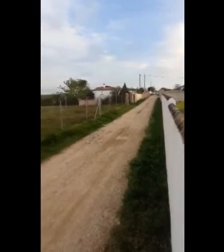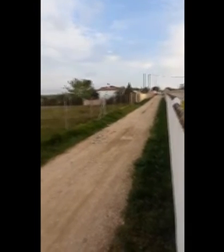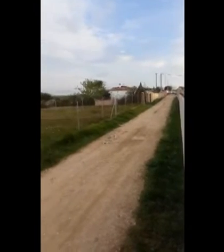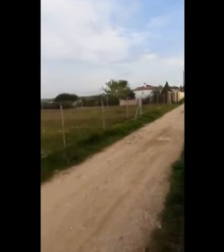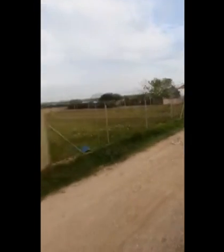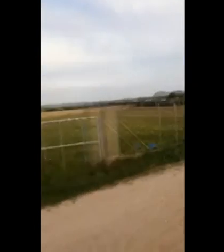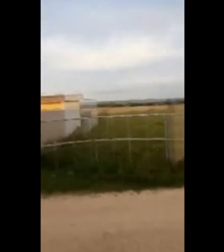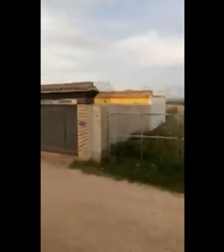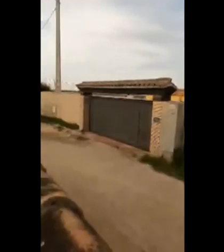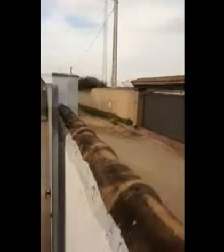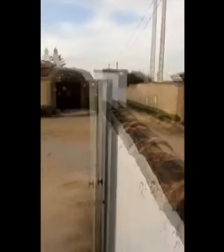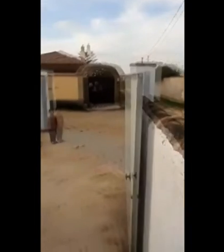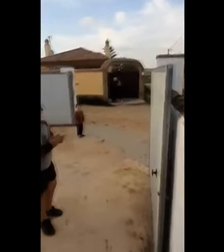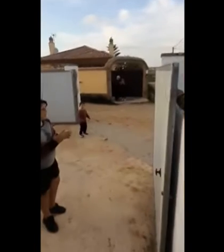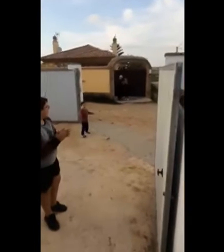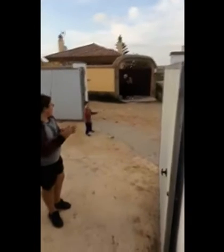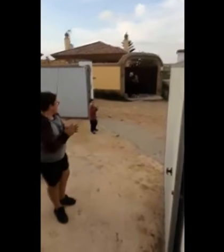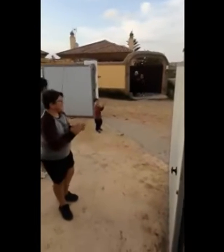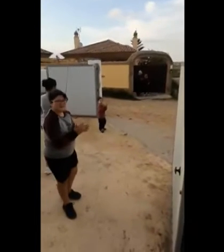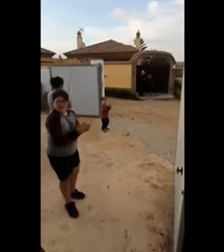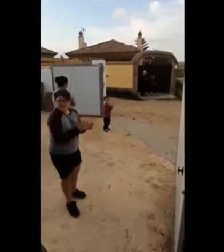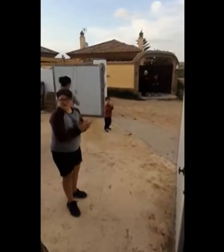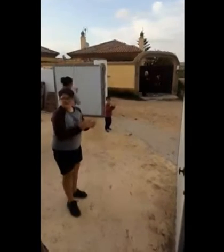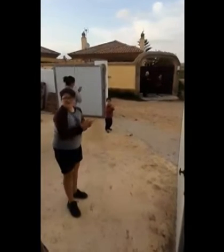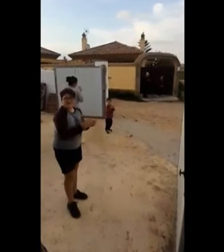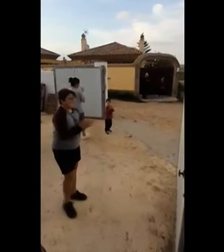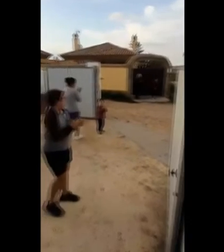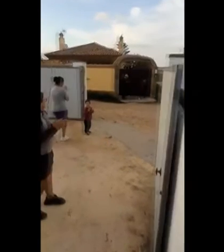¡Mira, David! ¿Quién viene ahí? ¿Quién viene?